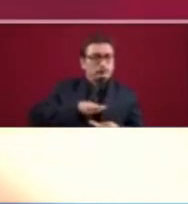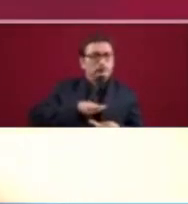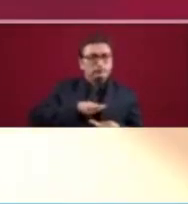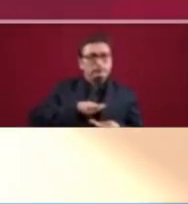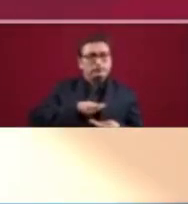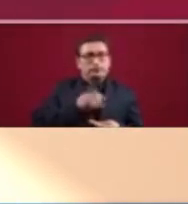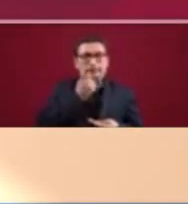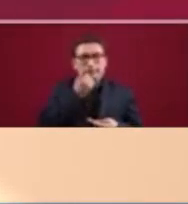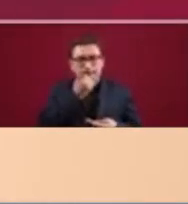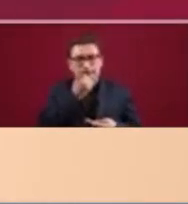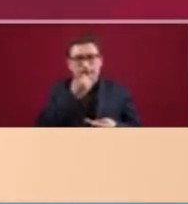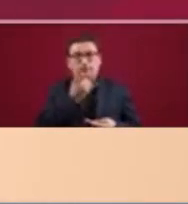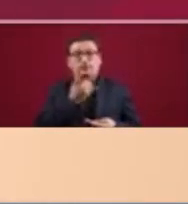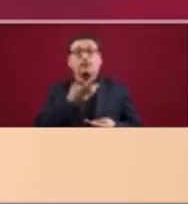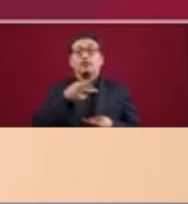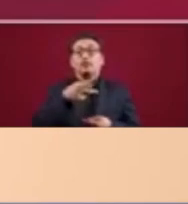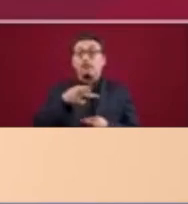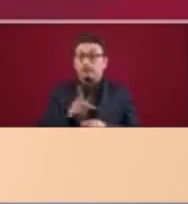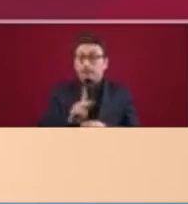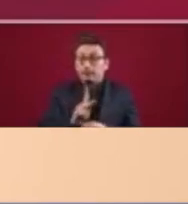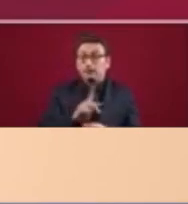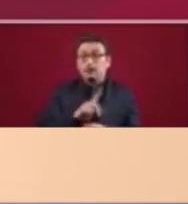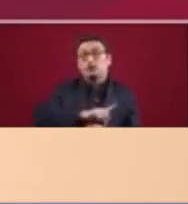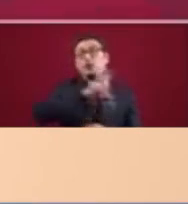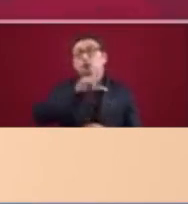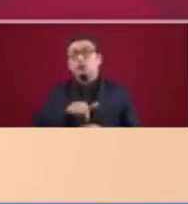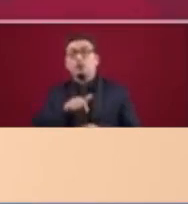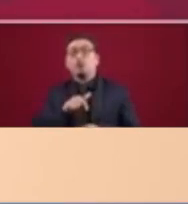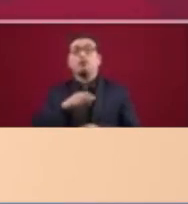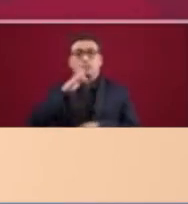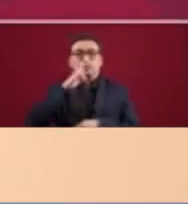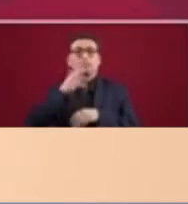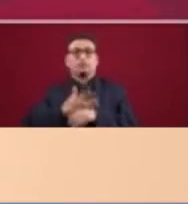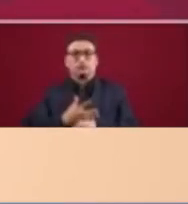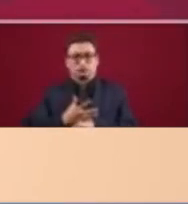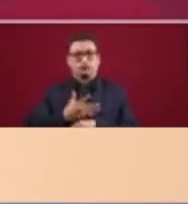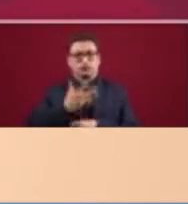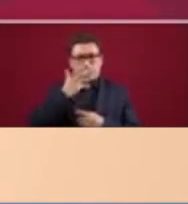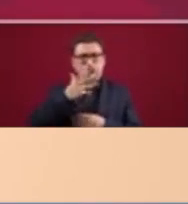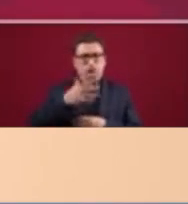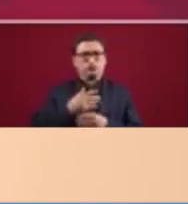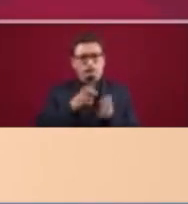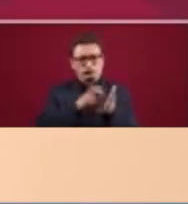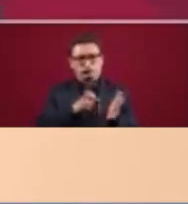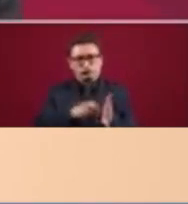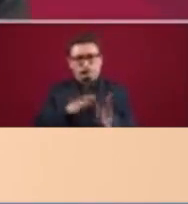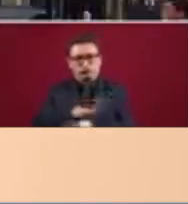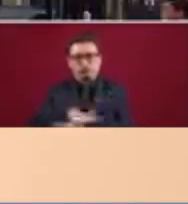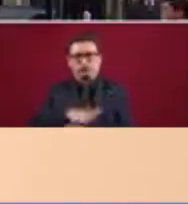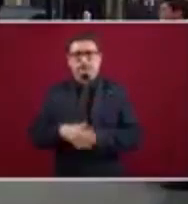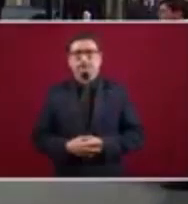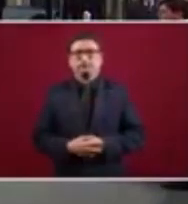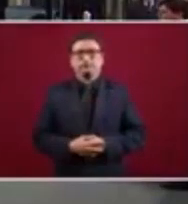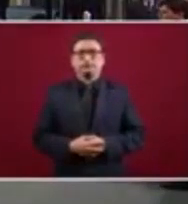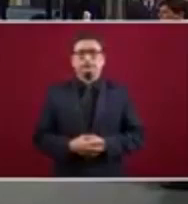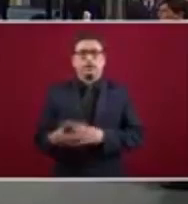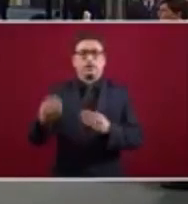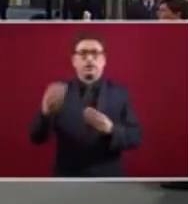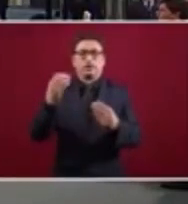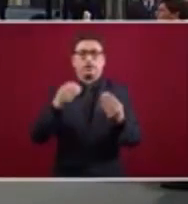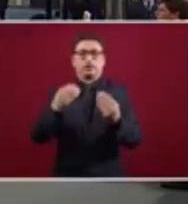información equivocada, pero asumiendo la responsabilidad de corregirla.